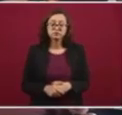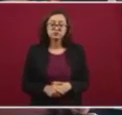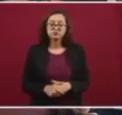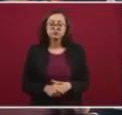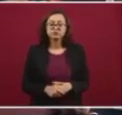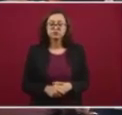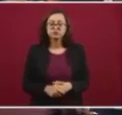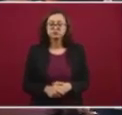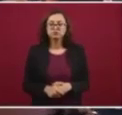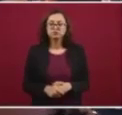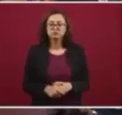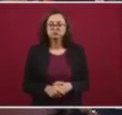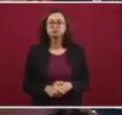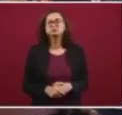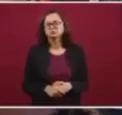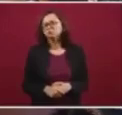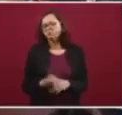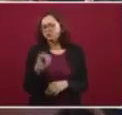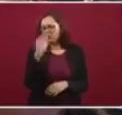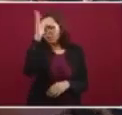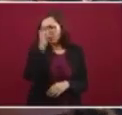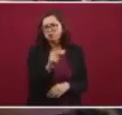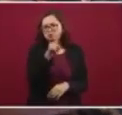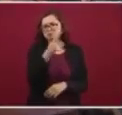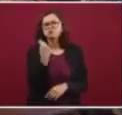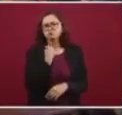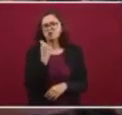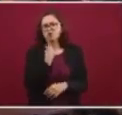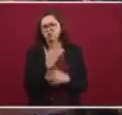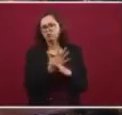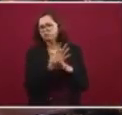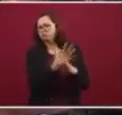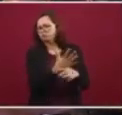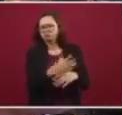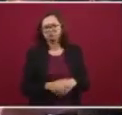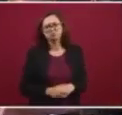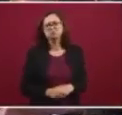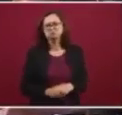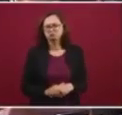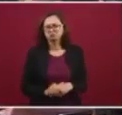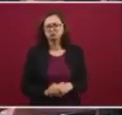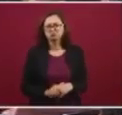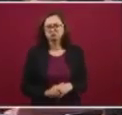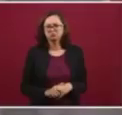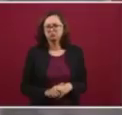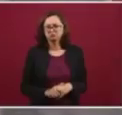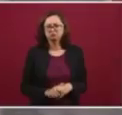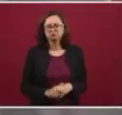estoy de acuerdo con lo que dijo el abogado, ¿sí?, de